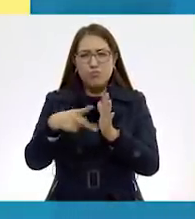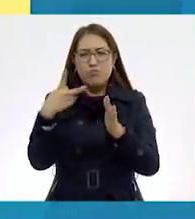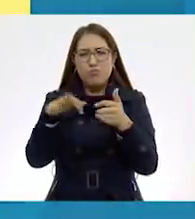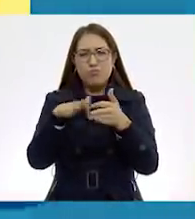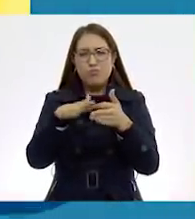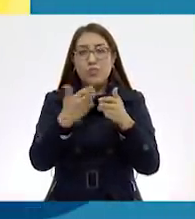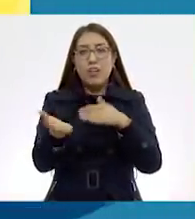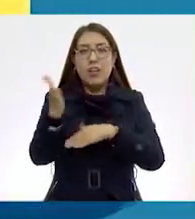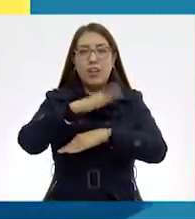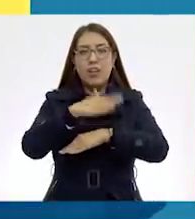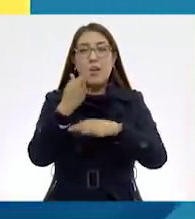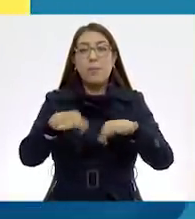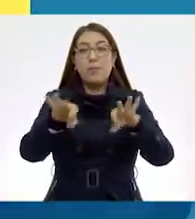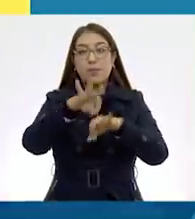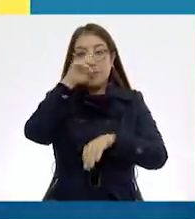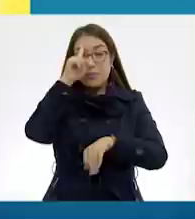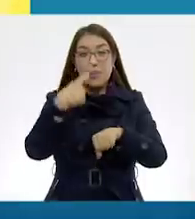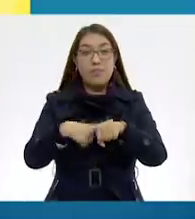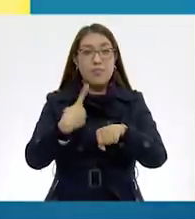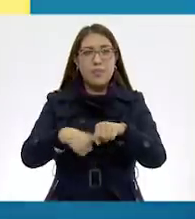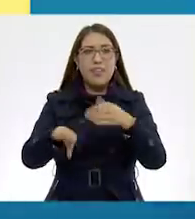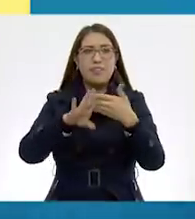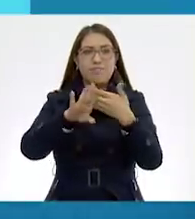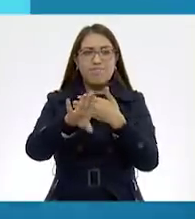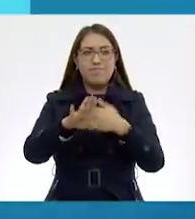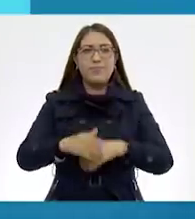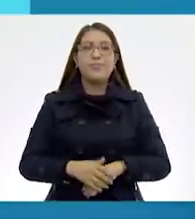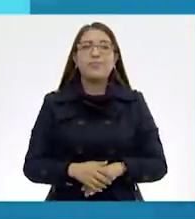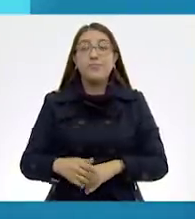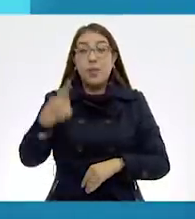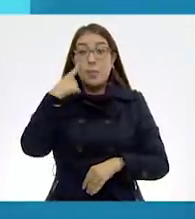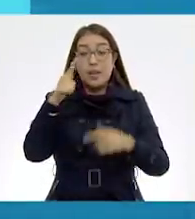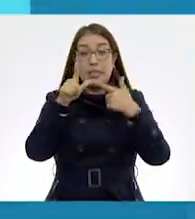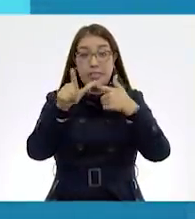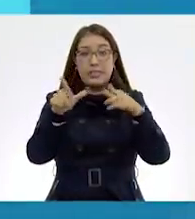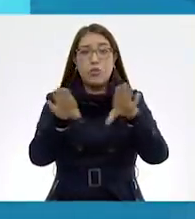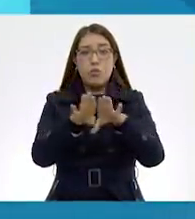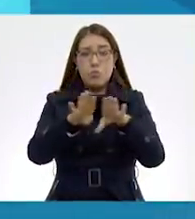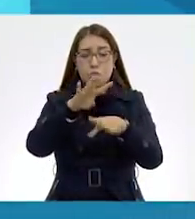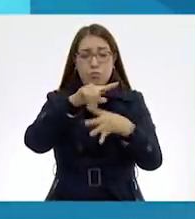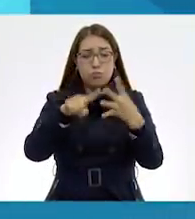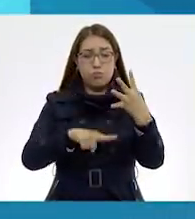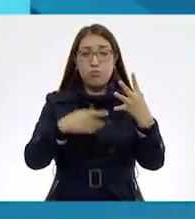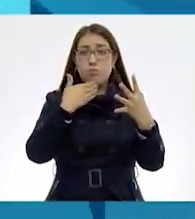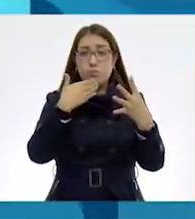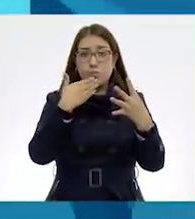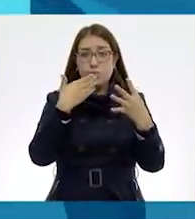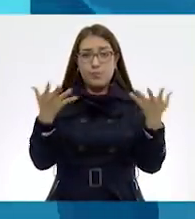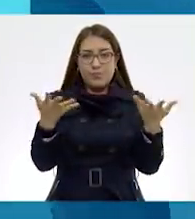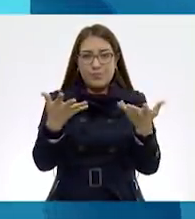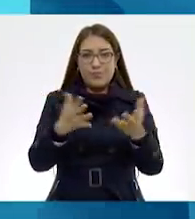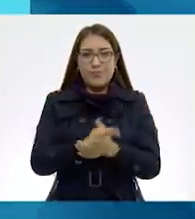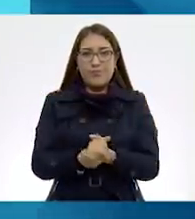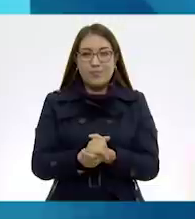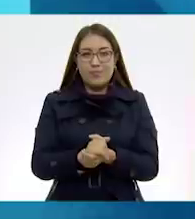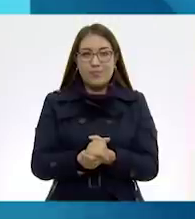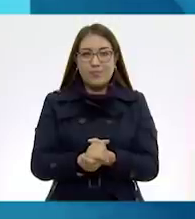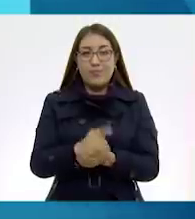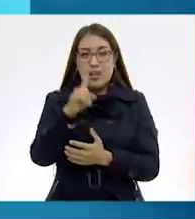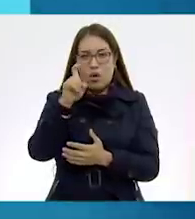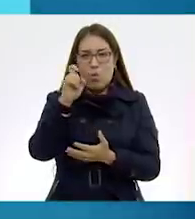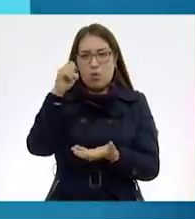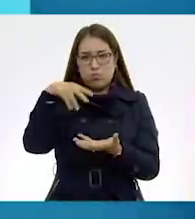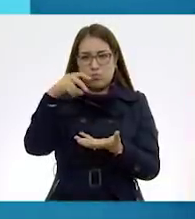es importante para prevenir cualquier enfermedad. Sigue estos pasos para hacerlo correctamente. Moja